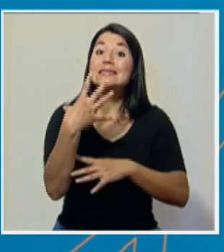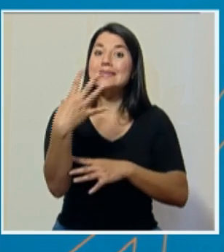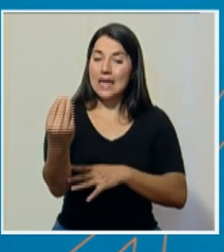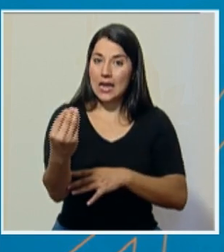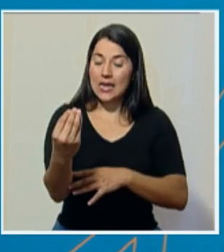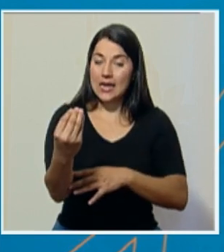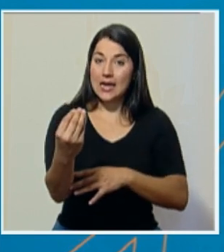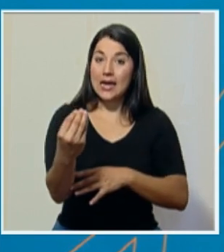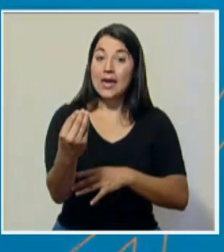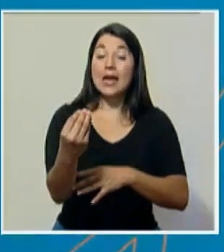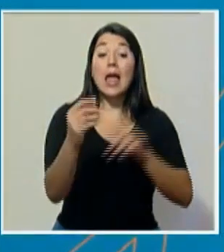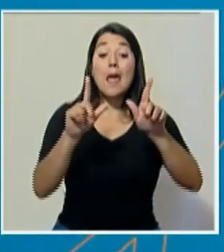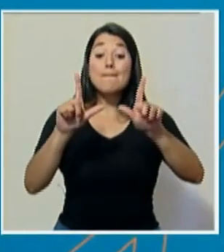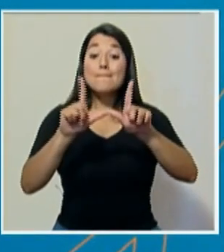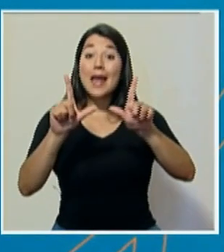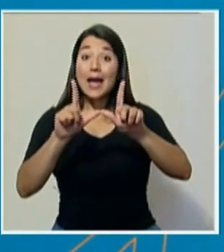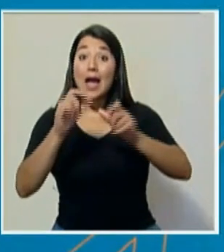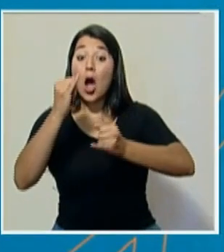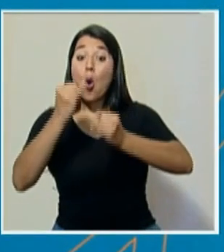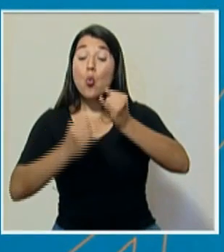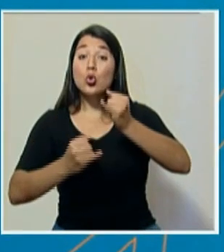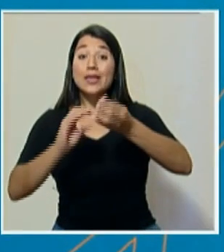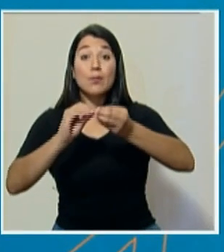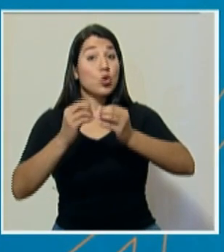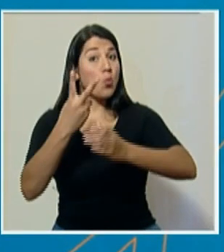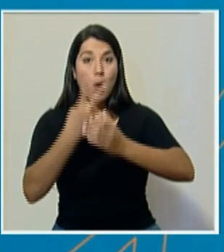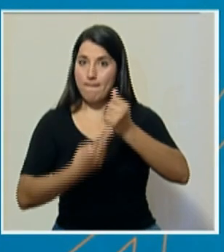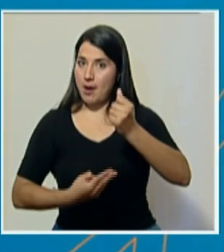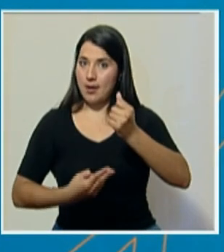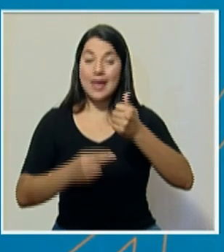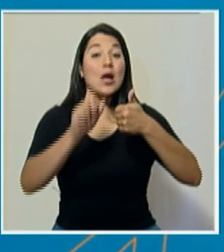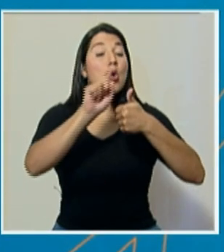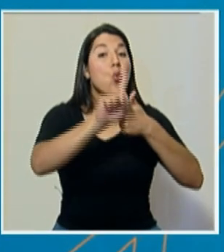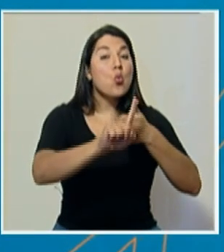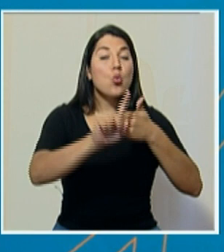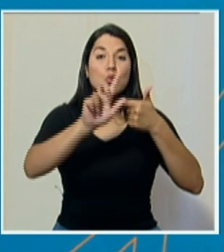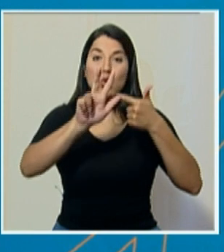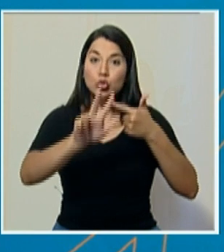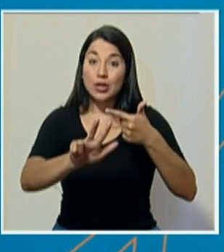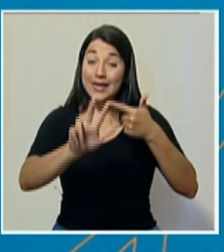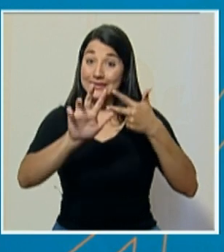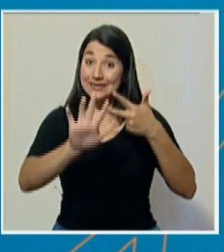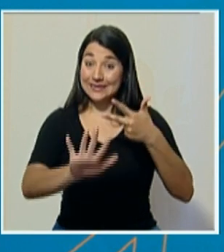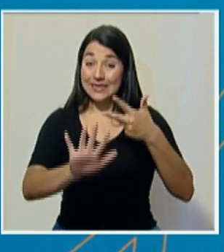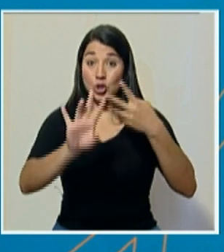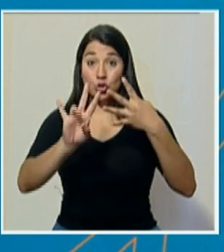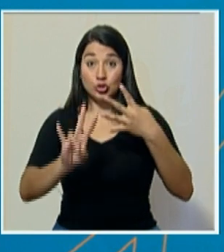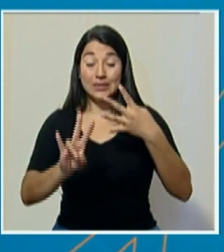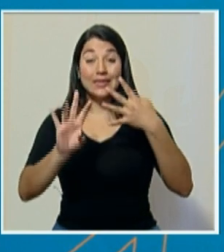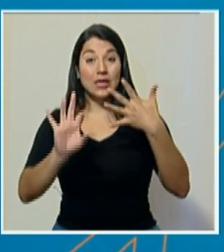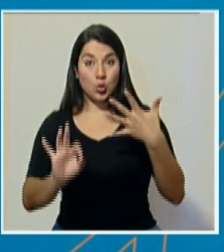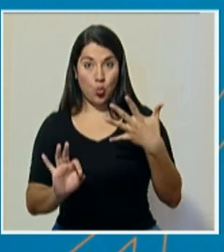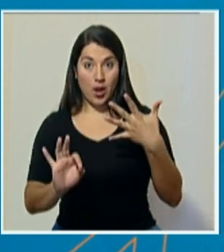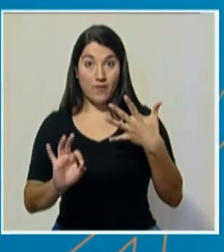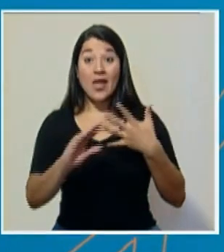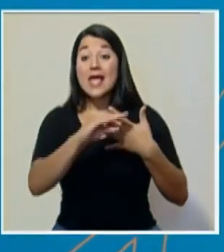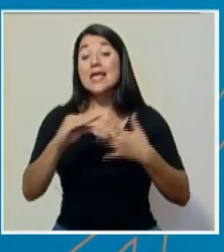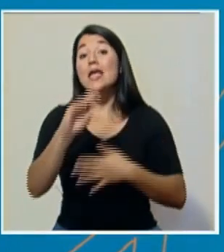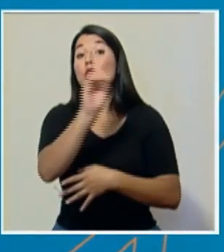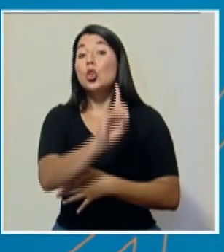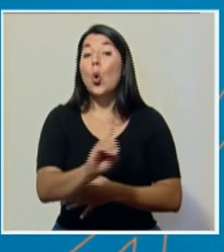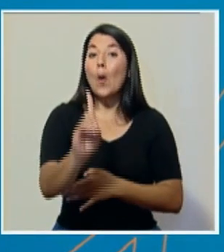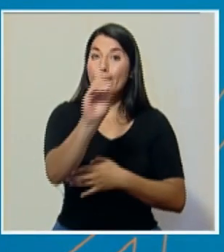circularán las placas impar 1, 3, 5, 7 y 9 y